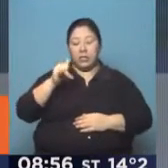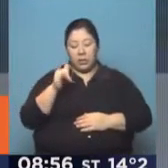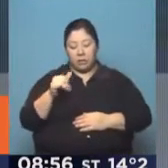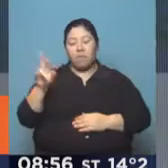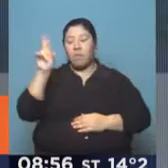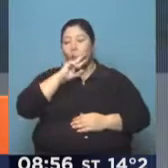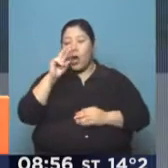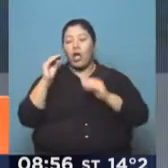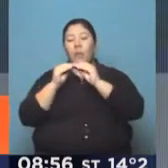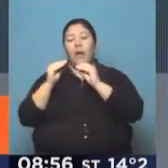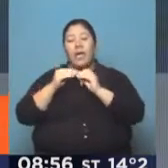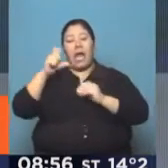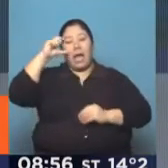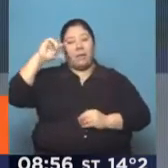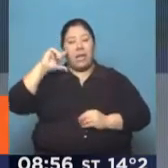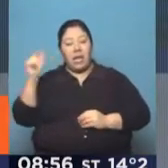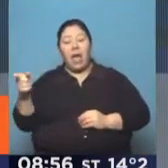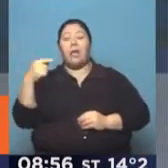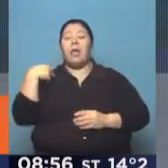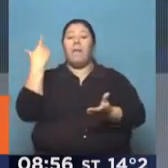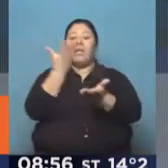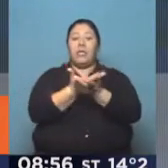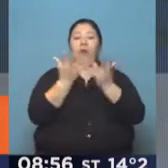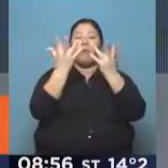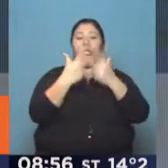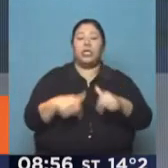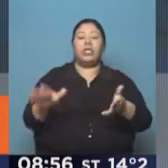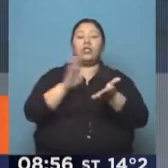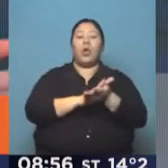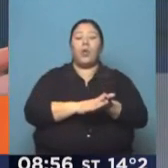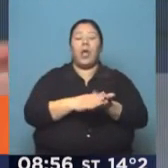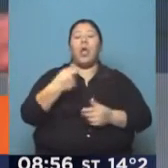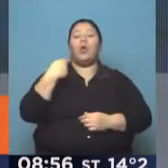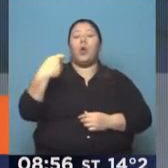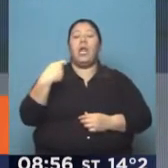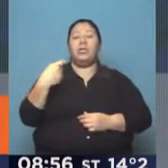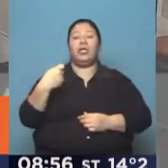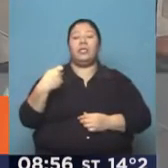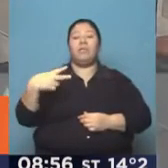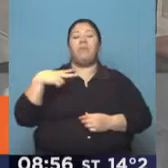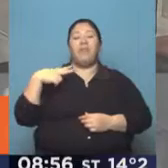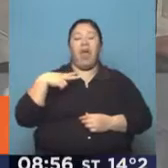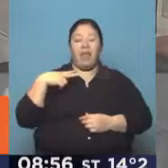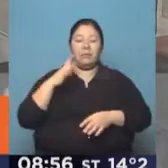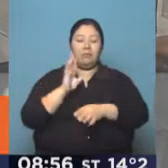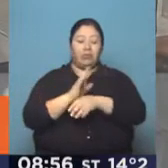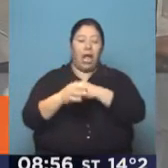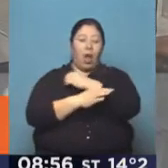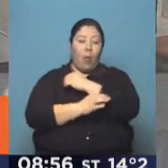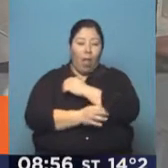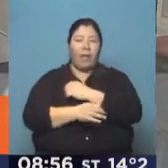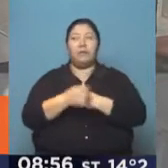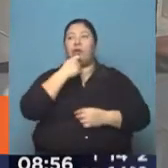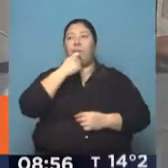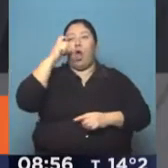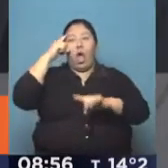compañera miriam bregman para terminar con las jubilaciones de privilegio de los ex presidentes vicepresidentes